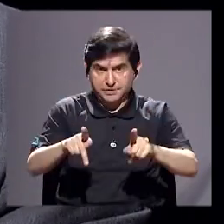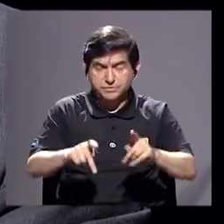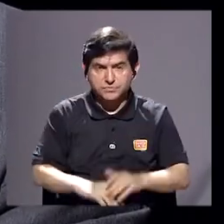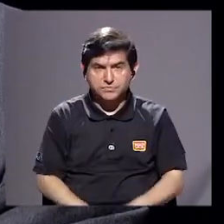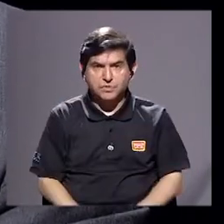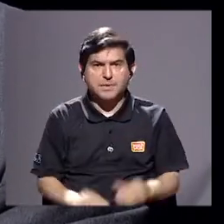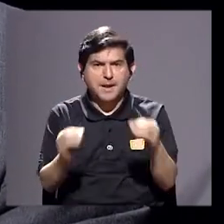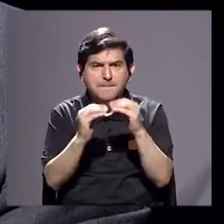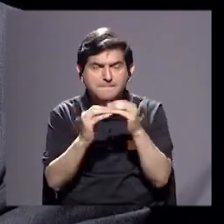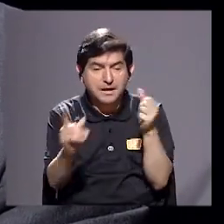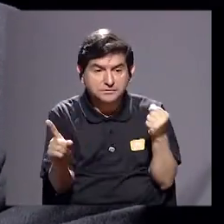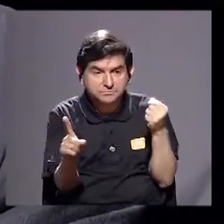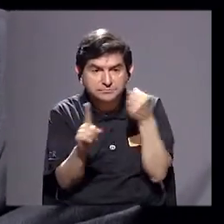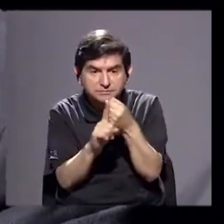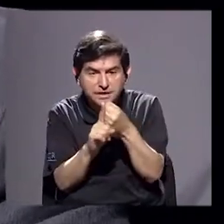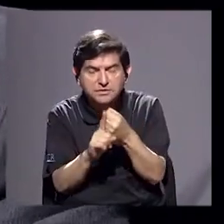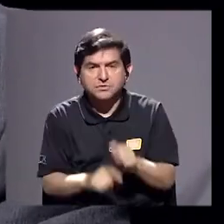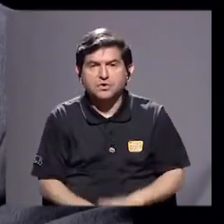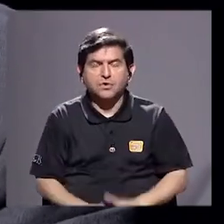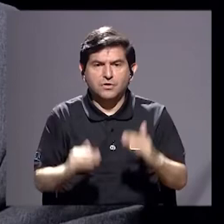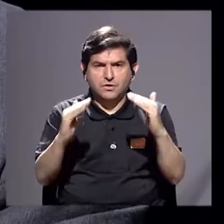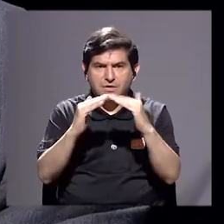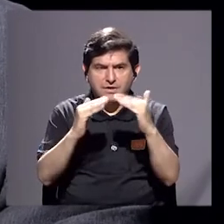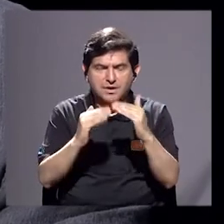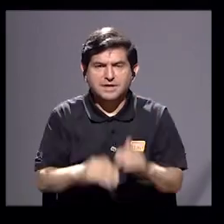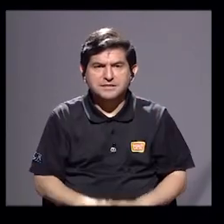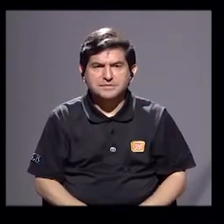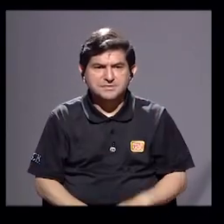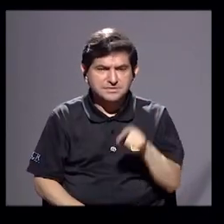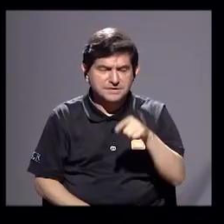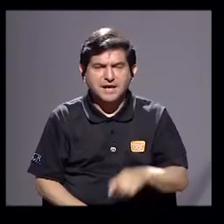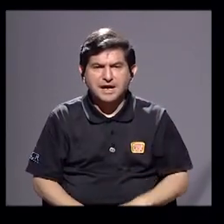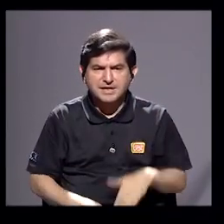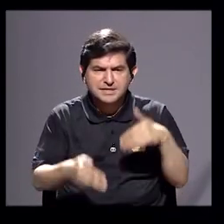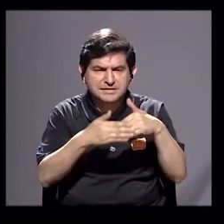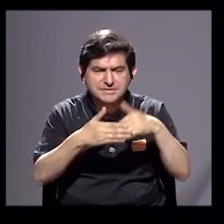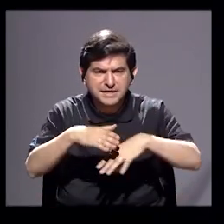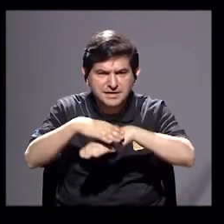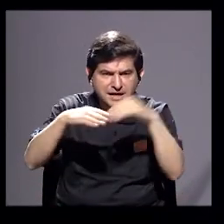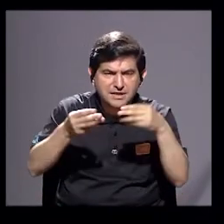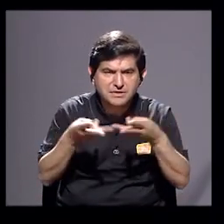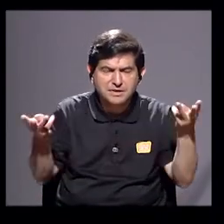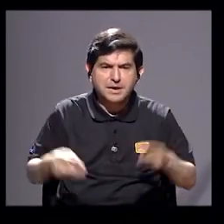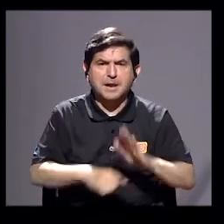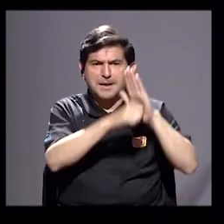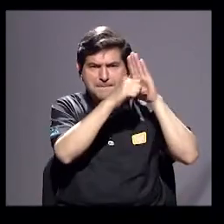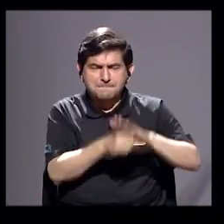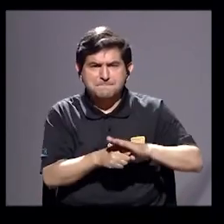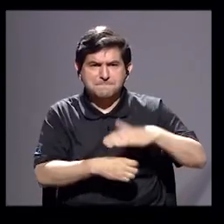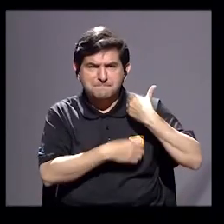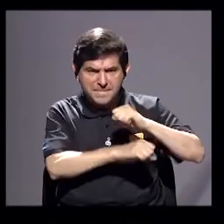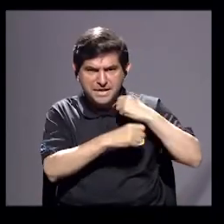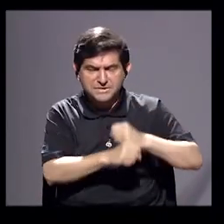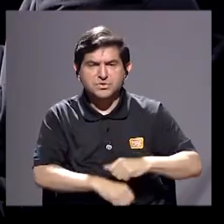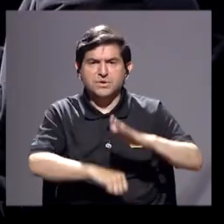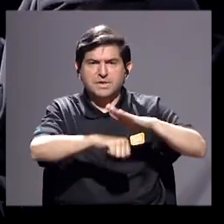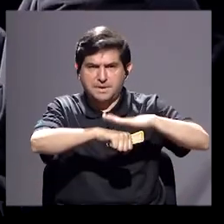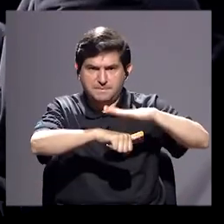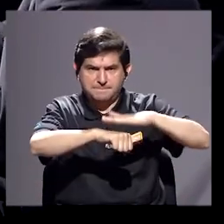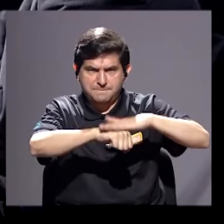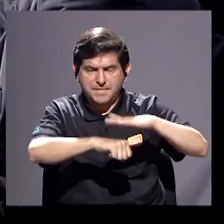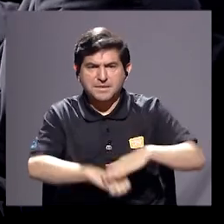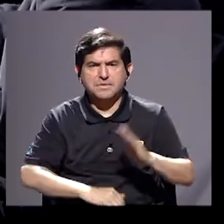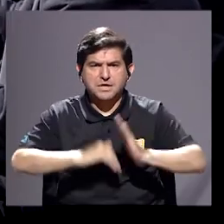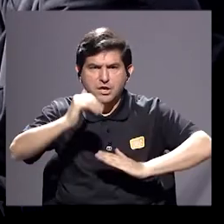más se impactó una casa que está justo frente a la salida del material está presionando a la municipalidad para que le autoricen